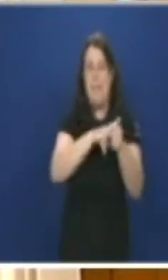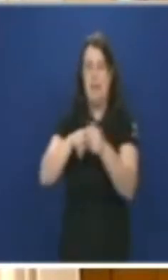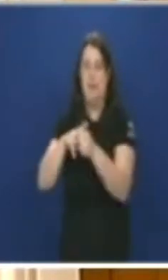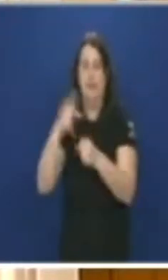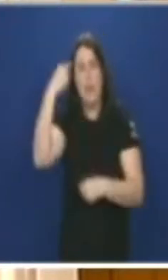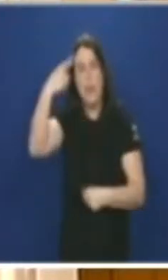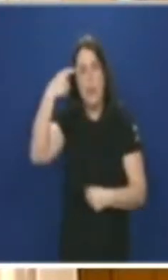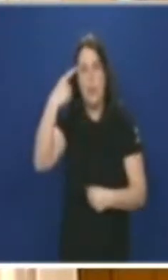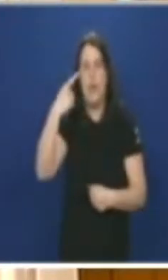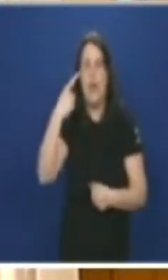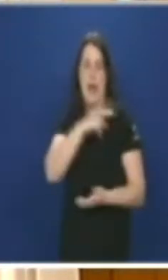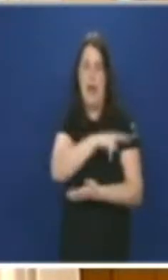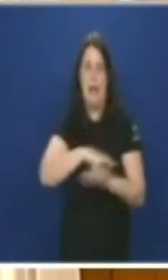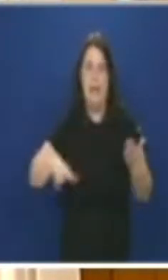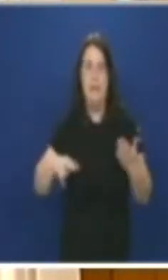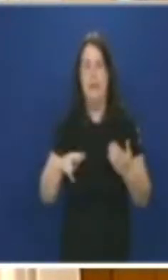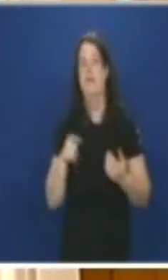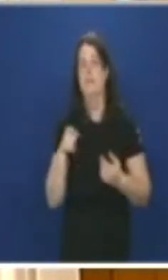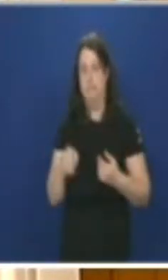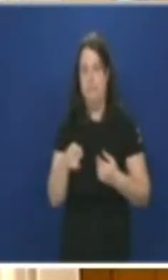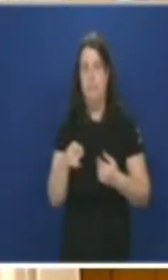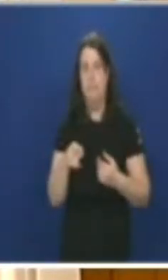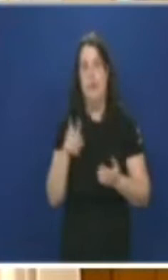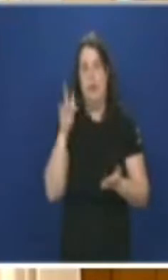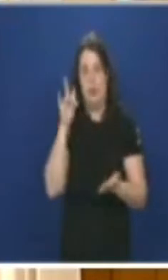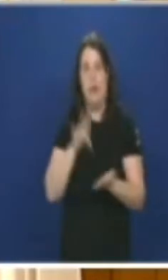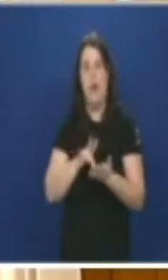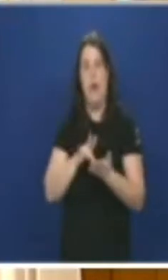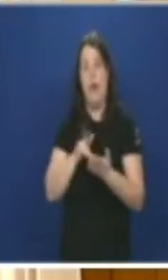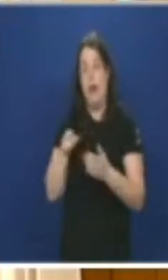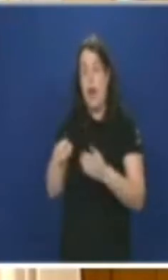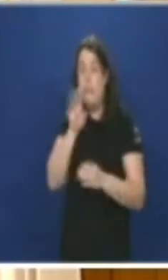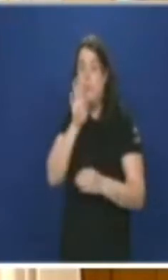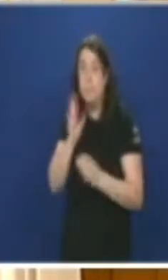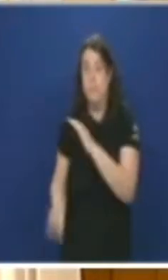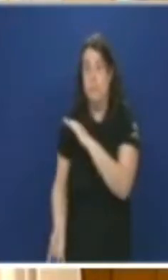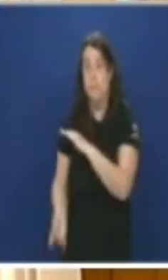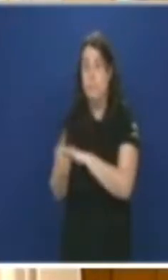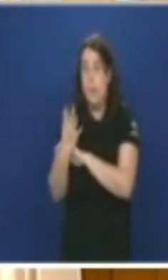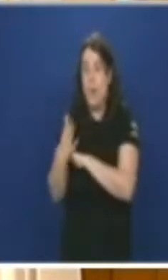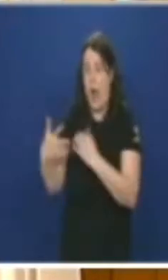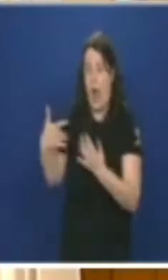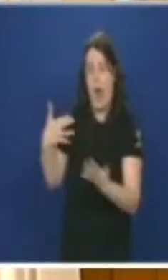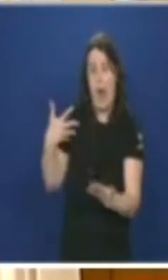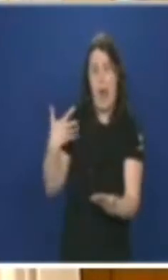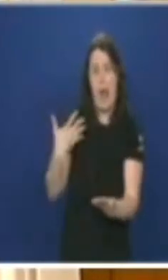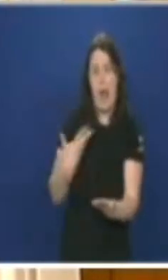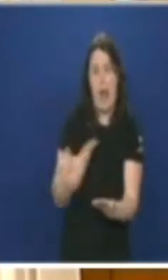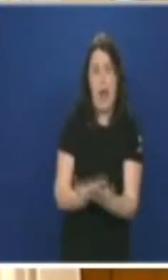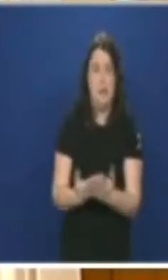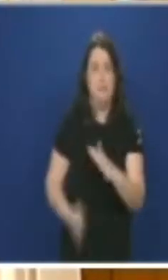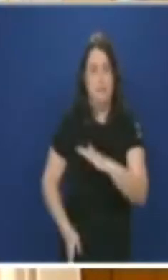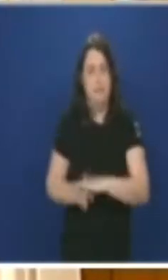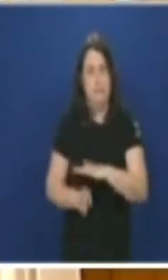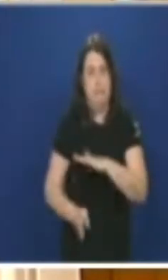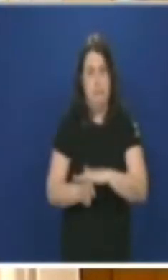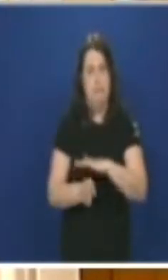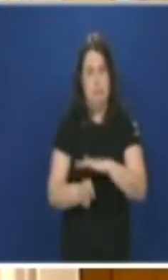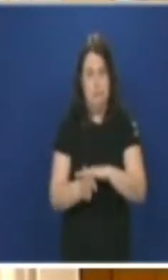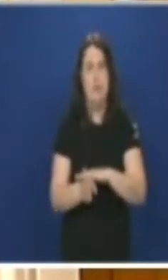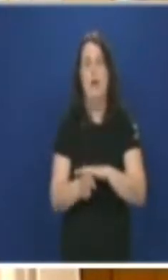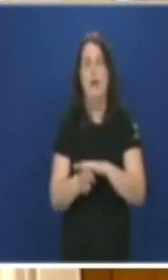galega. Así foi, dende o nacemento, segue a ser na actualidade